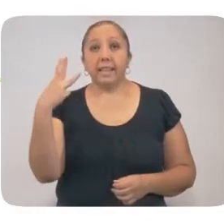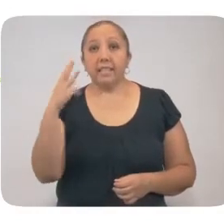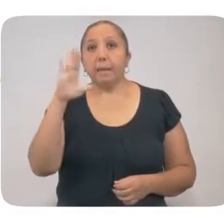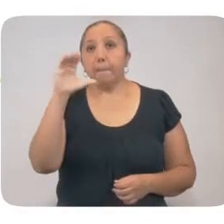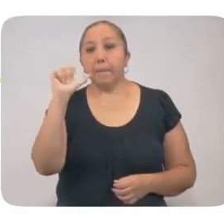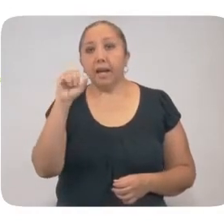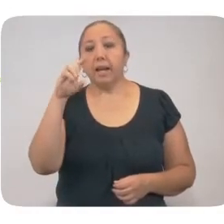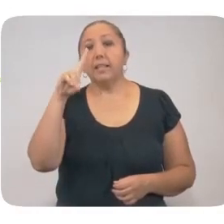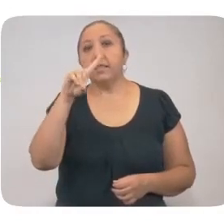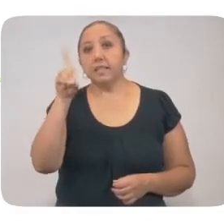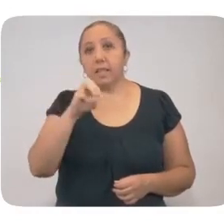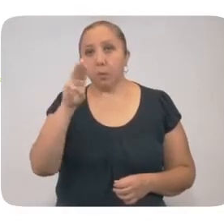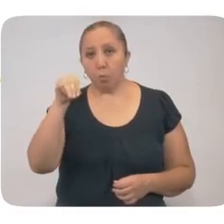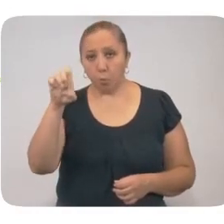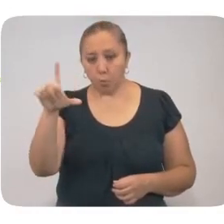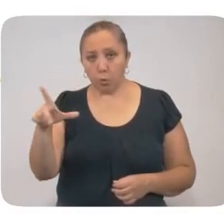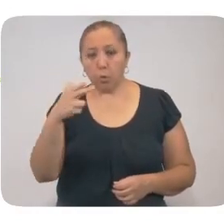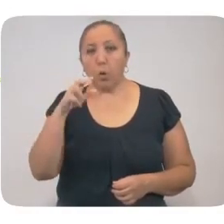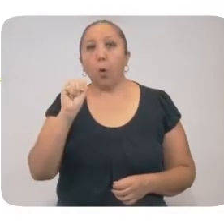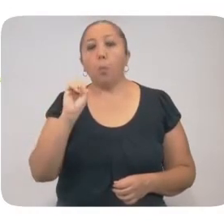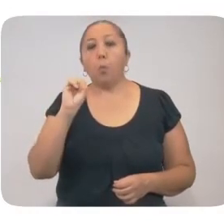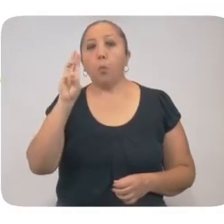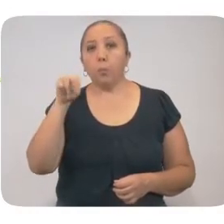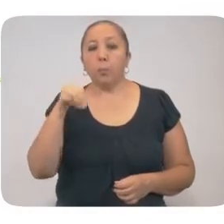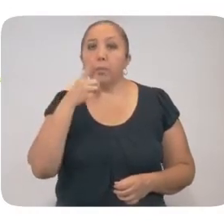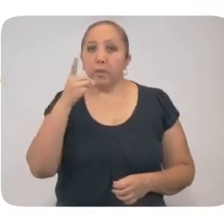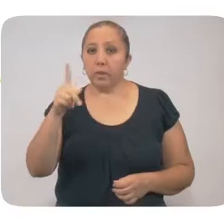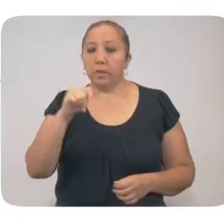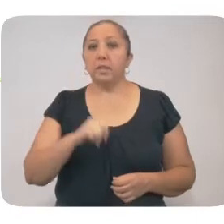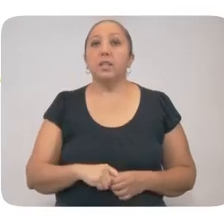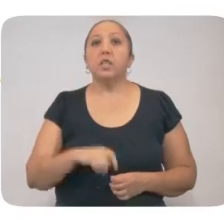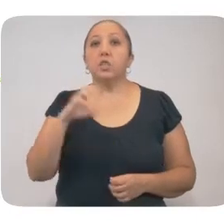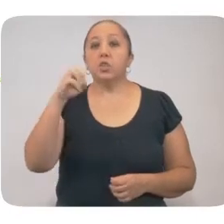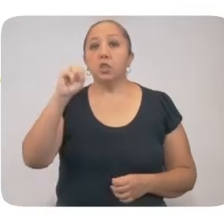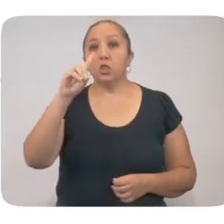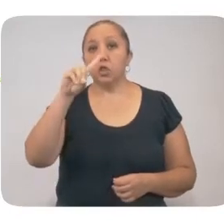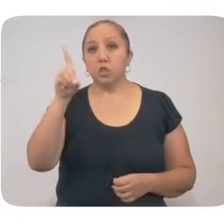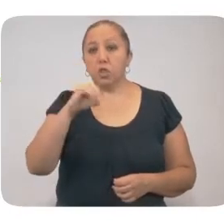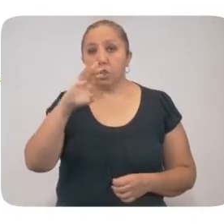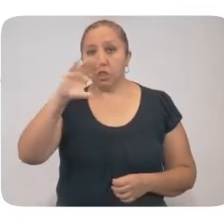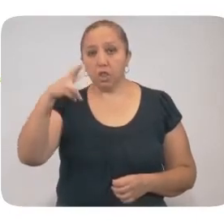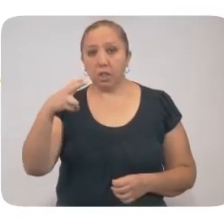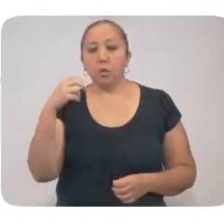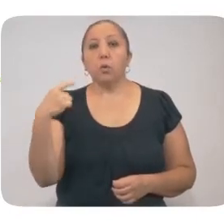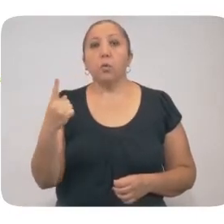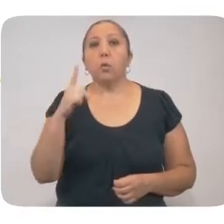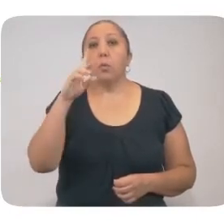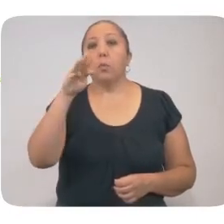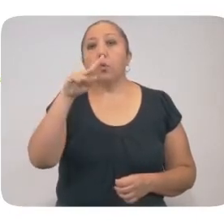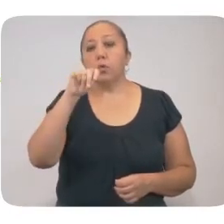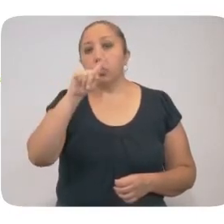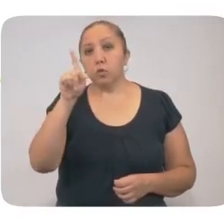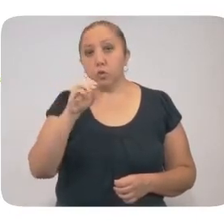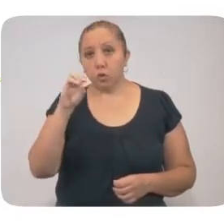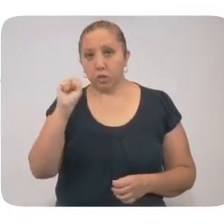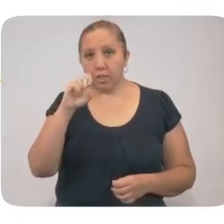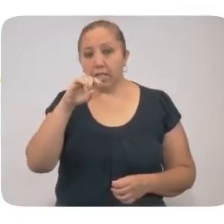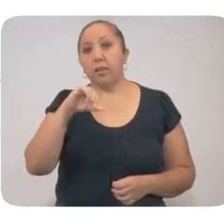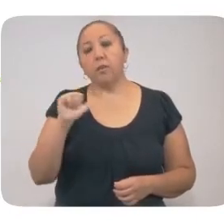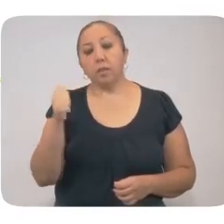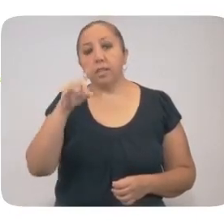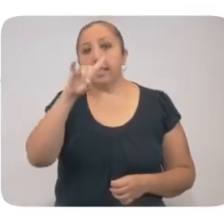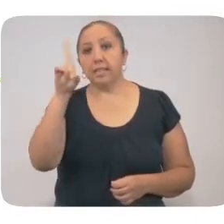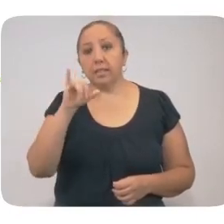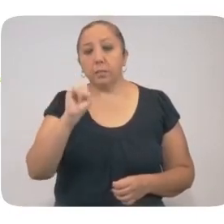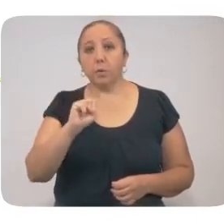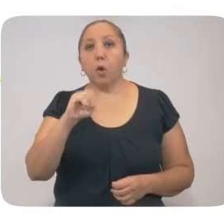Baca, Tzemul y Ticul, 2 en Quinchil, Tecal y Tzochel, y 1 en Buxós, Chocholá, Tzilán González,